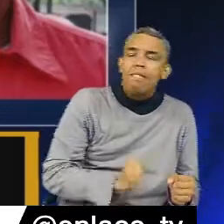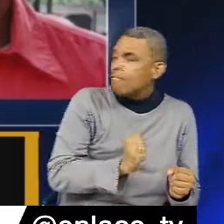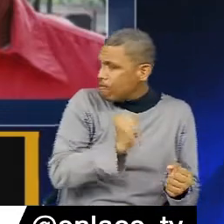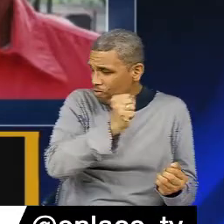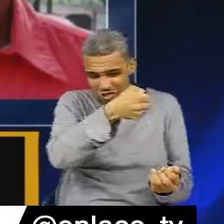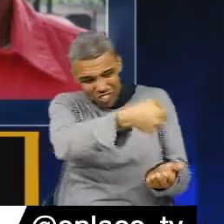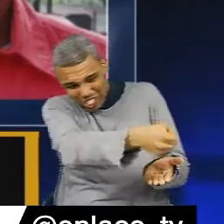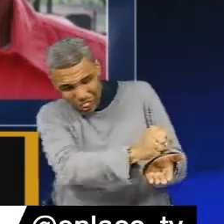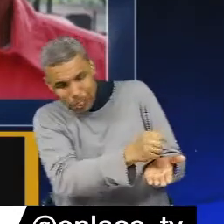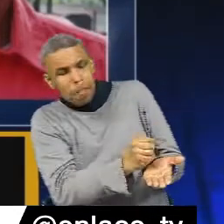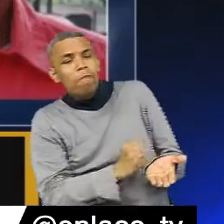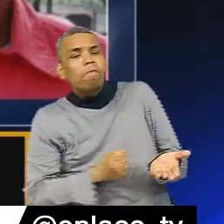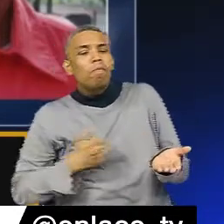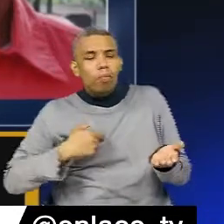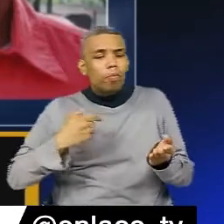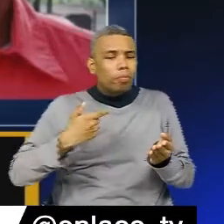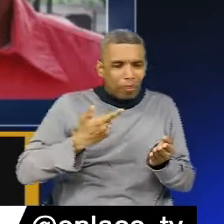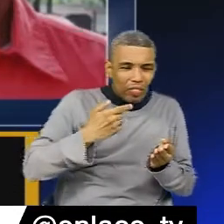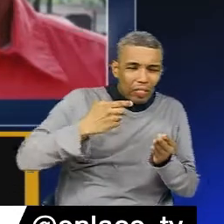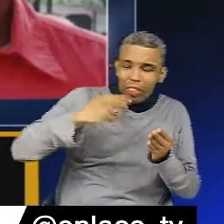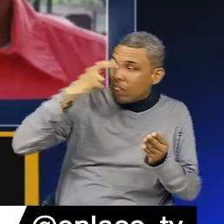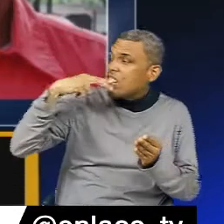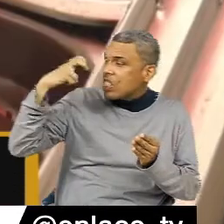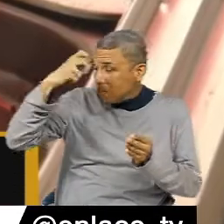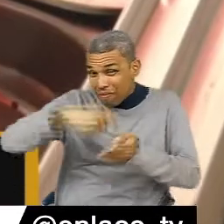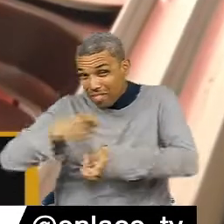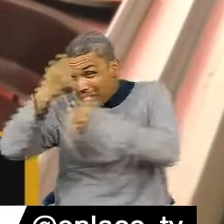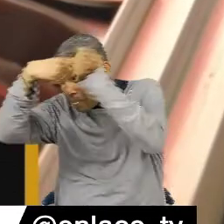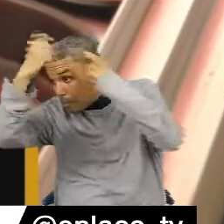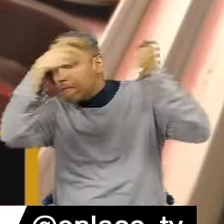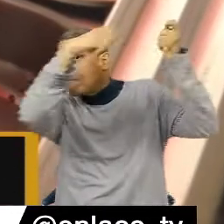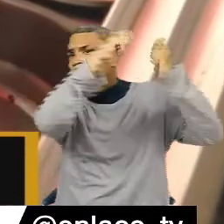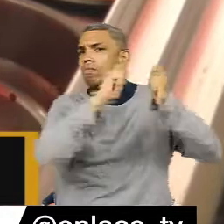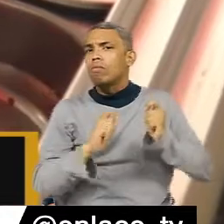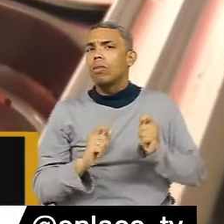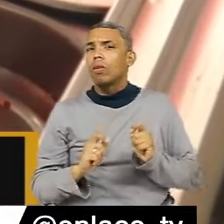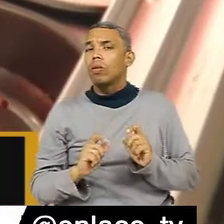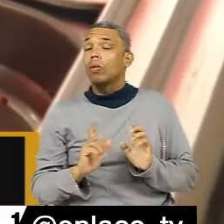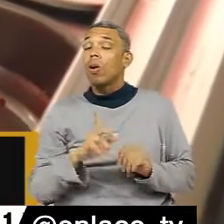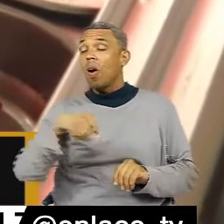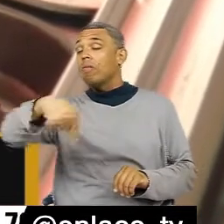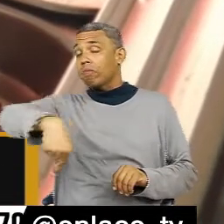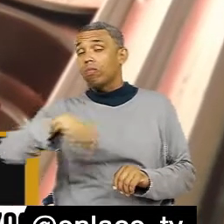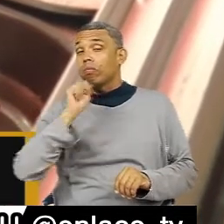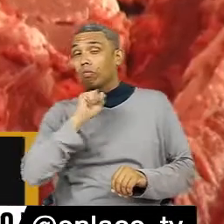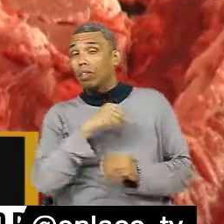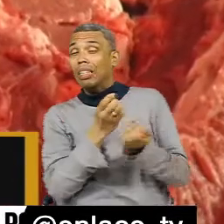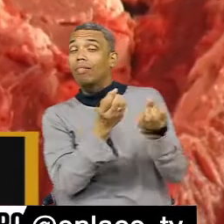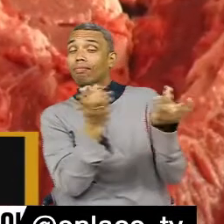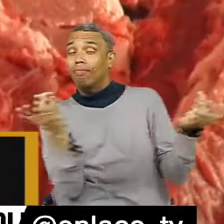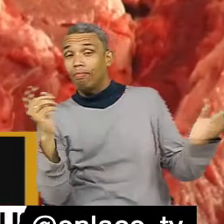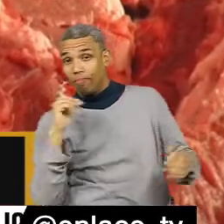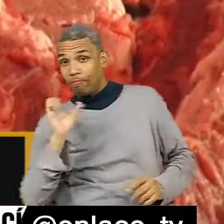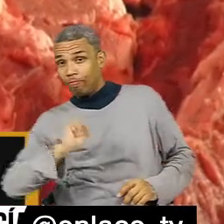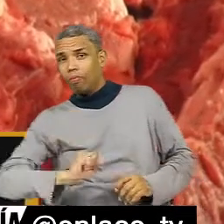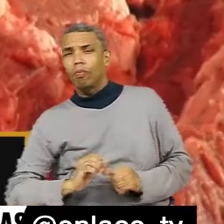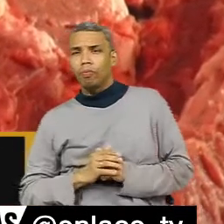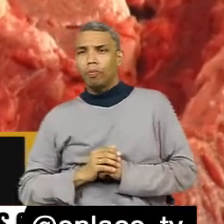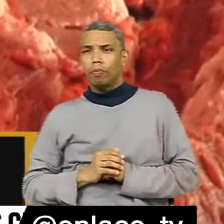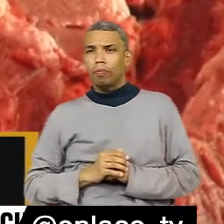carnes clandestinas que ingresan a la ciudad a diario. La denuncia muestra que incluso en domicilios cercanos a la planta de beneficio se